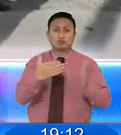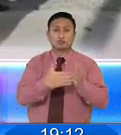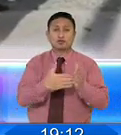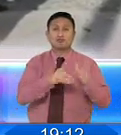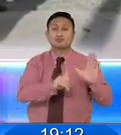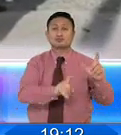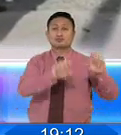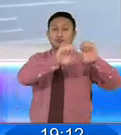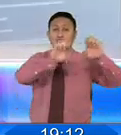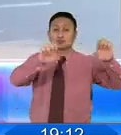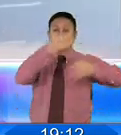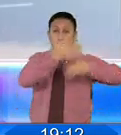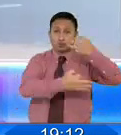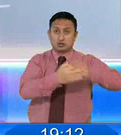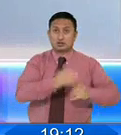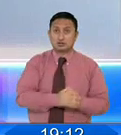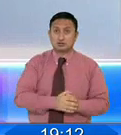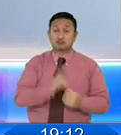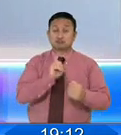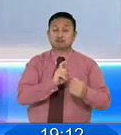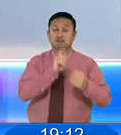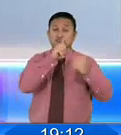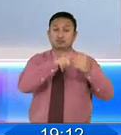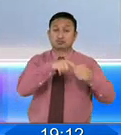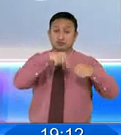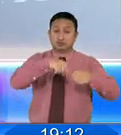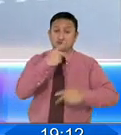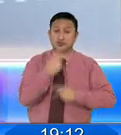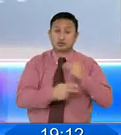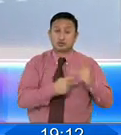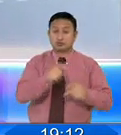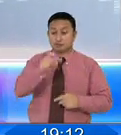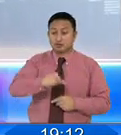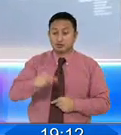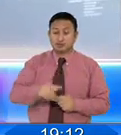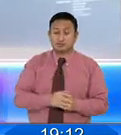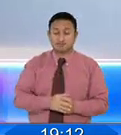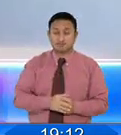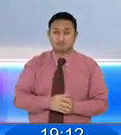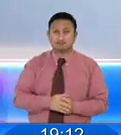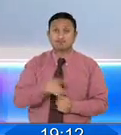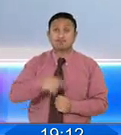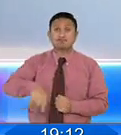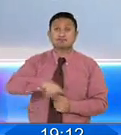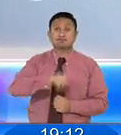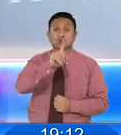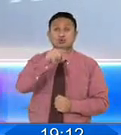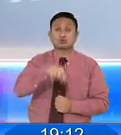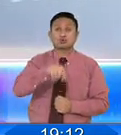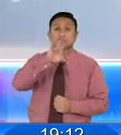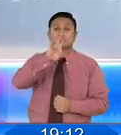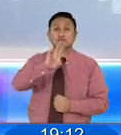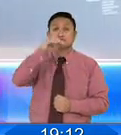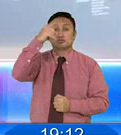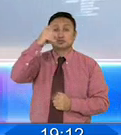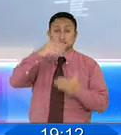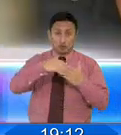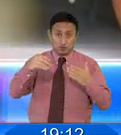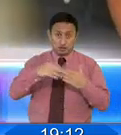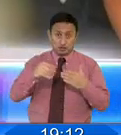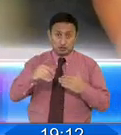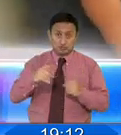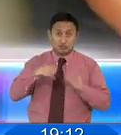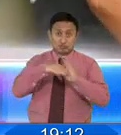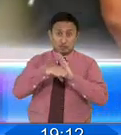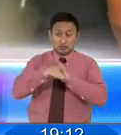empresas jurídicas vinculadas a los procesados y la inmovilización de 1.7 millones de dólares que Daniel